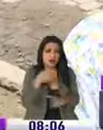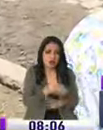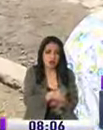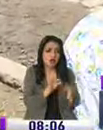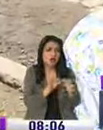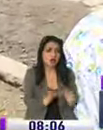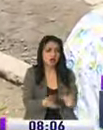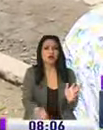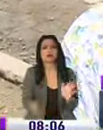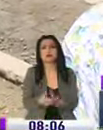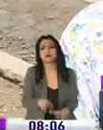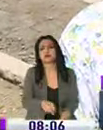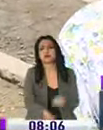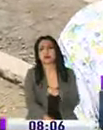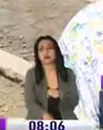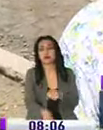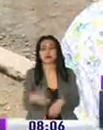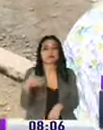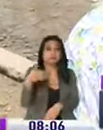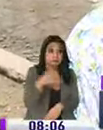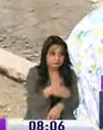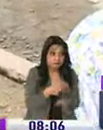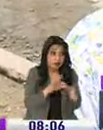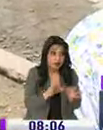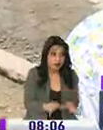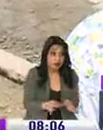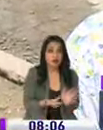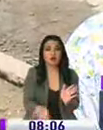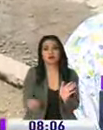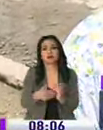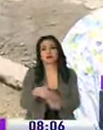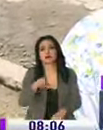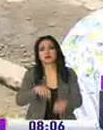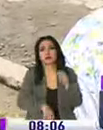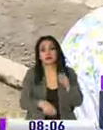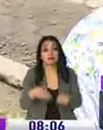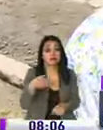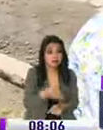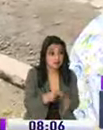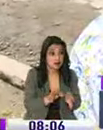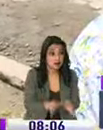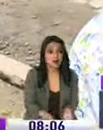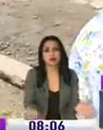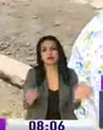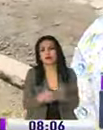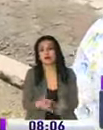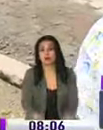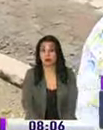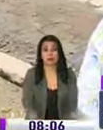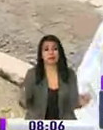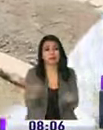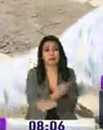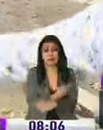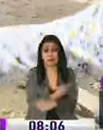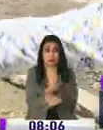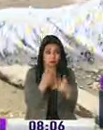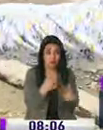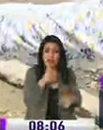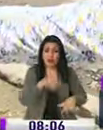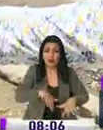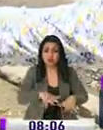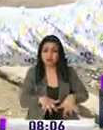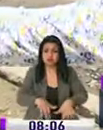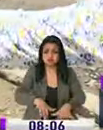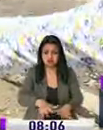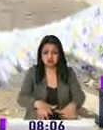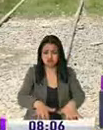arreglan y otra vez se daña, otra vez vienen, arreglan y otra vez se daña, y ahora está peor. Porque vea la humedad como tenemos